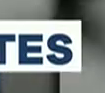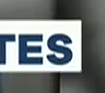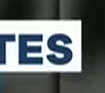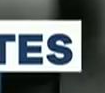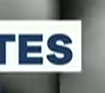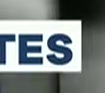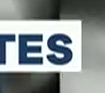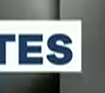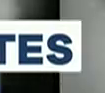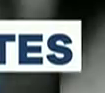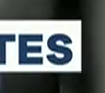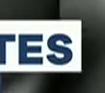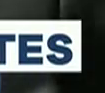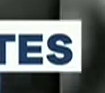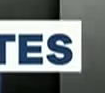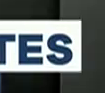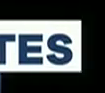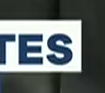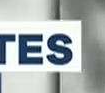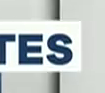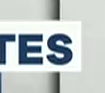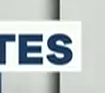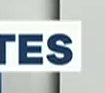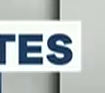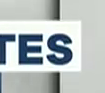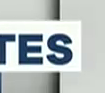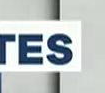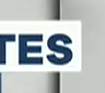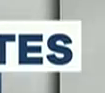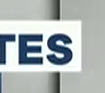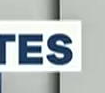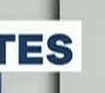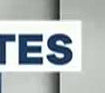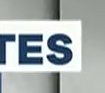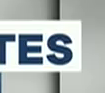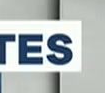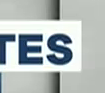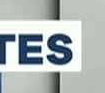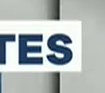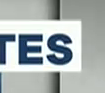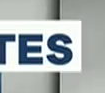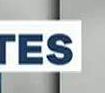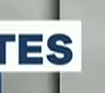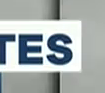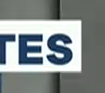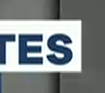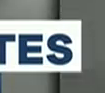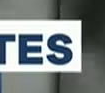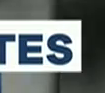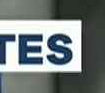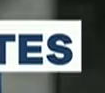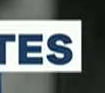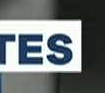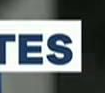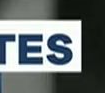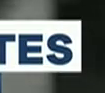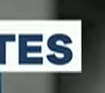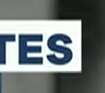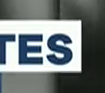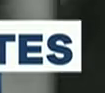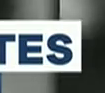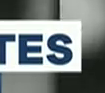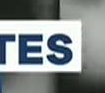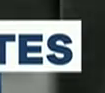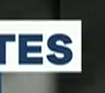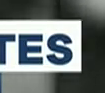Les presentaremos nuevo video de una gresca de alumnas en plena vía